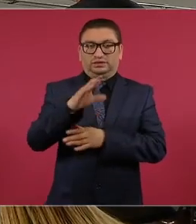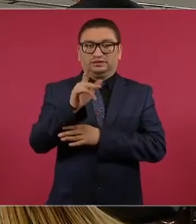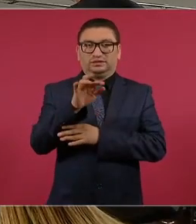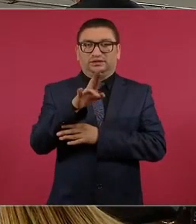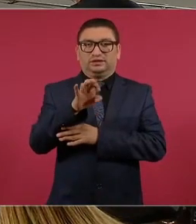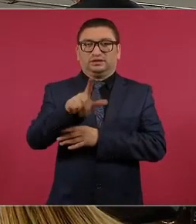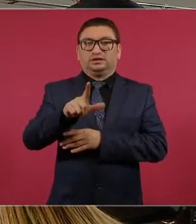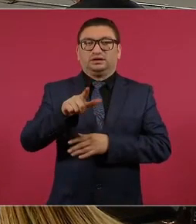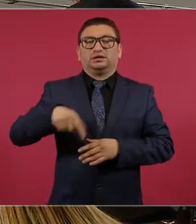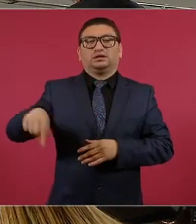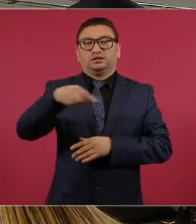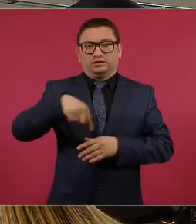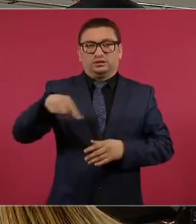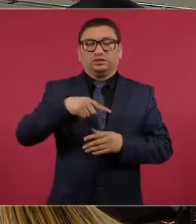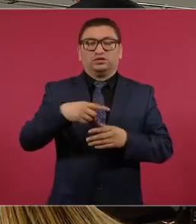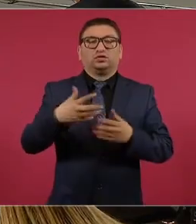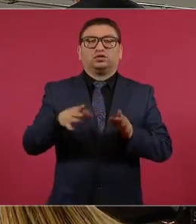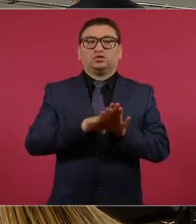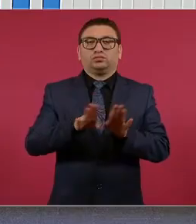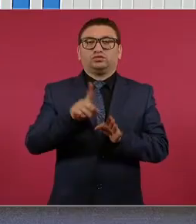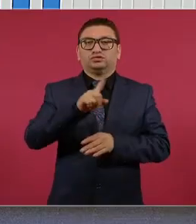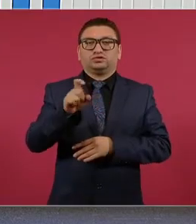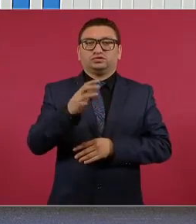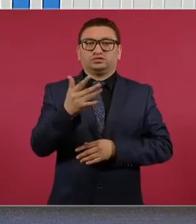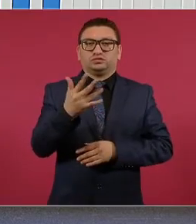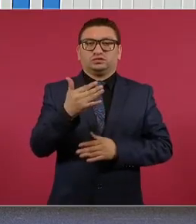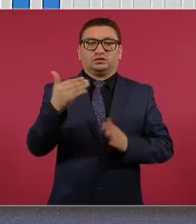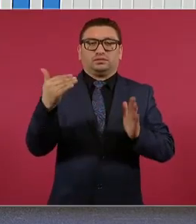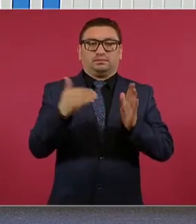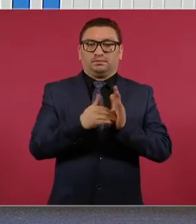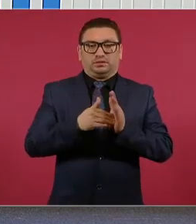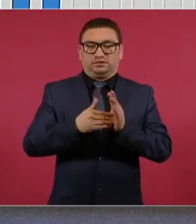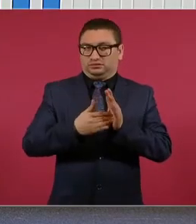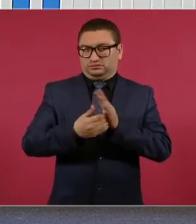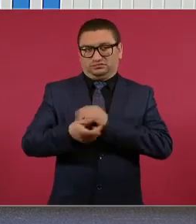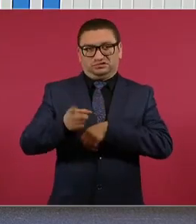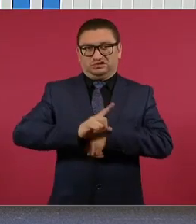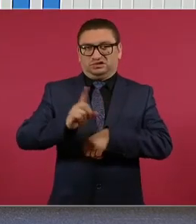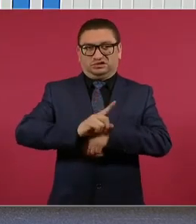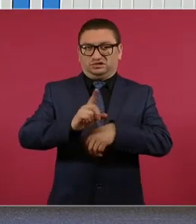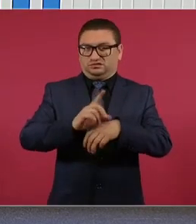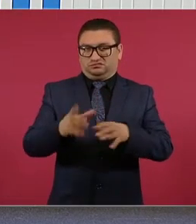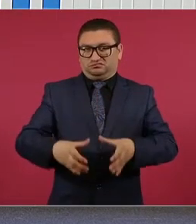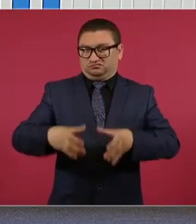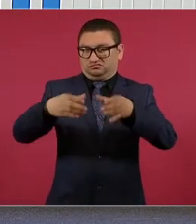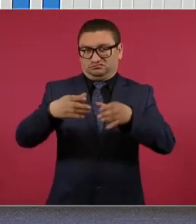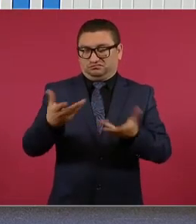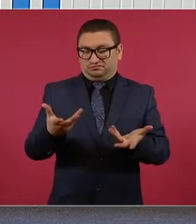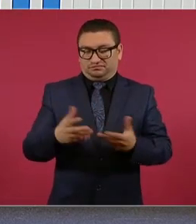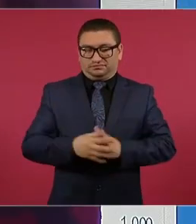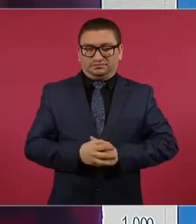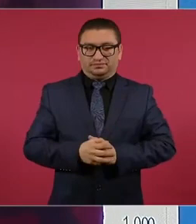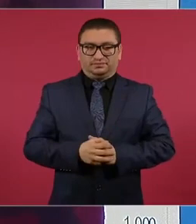cantarel lo que produce son 150000 barriles diarios